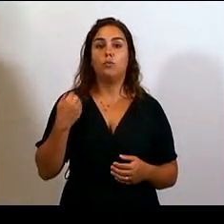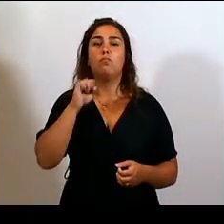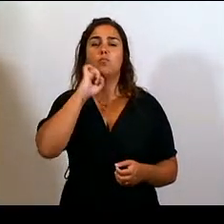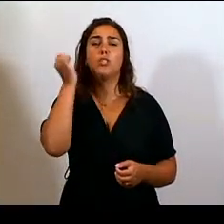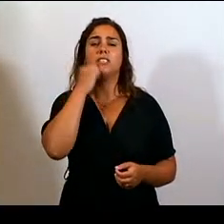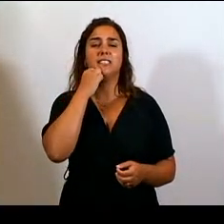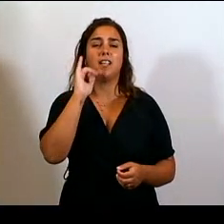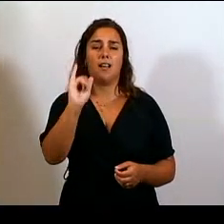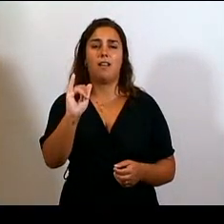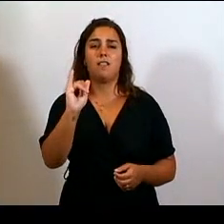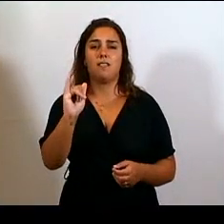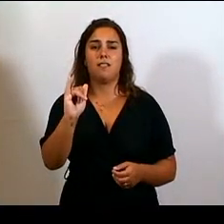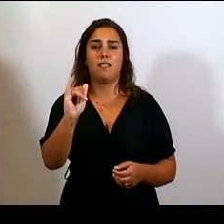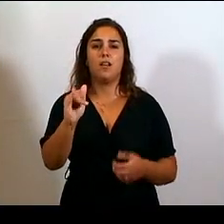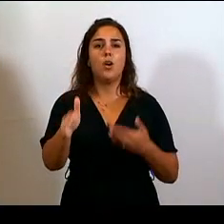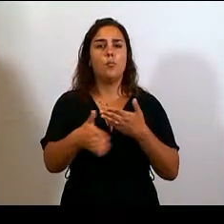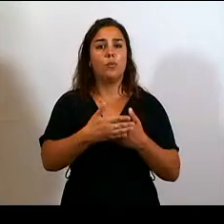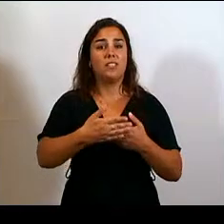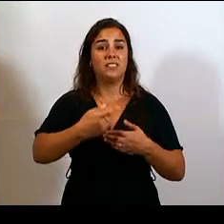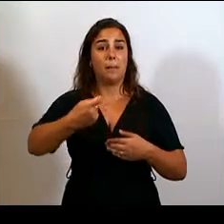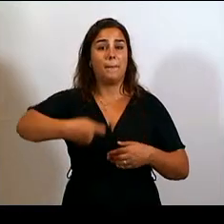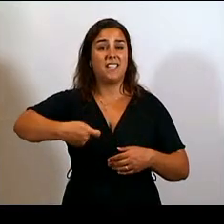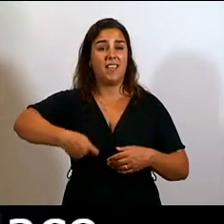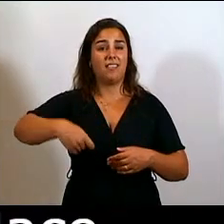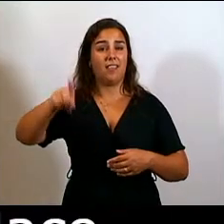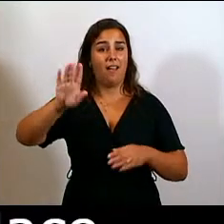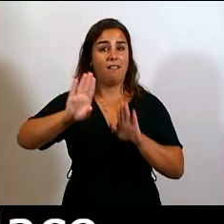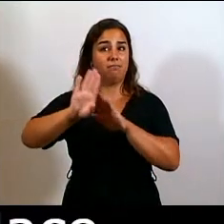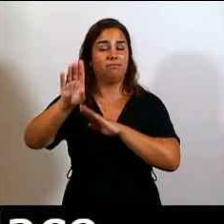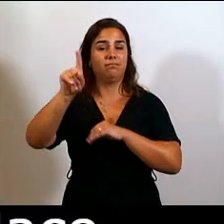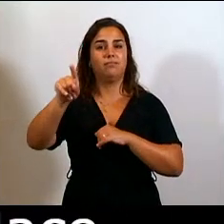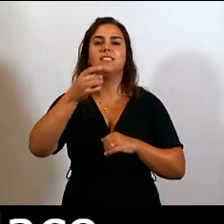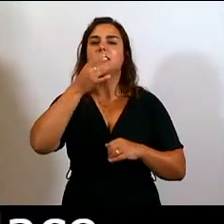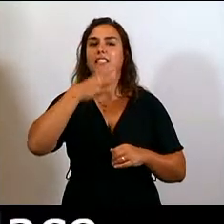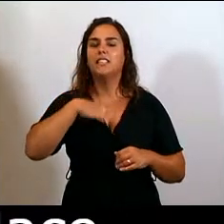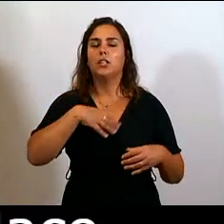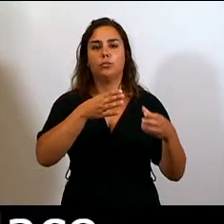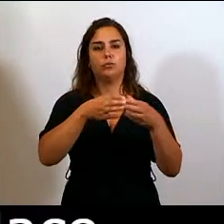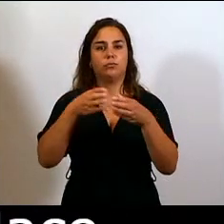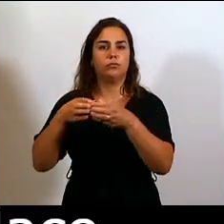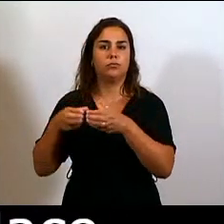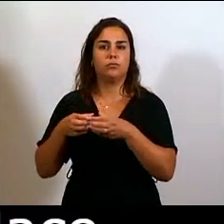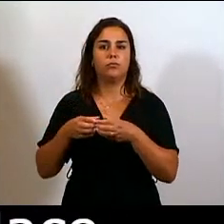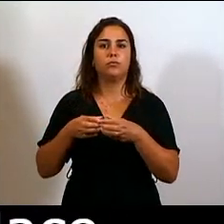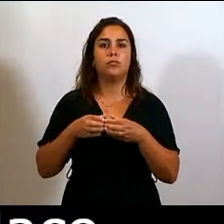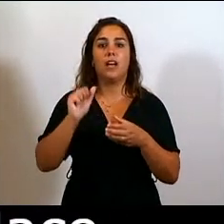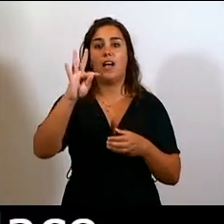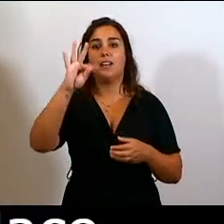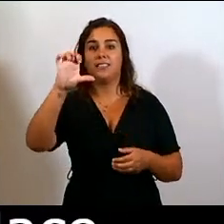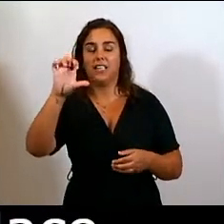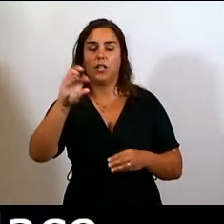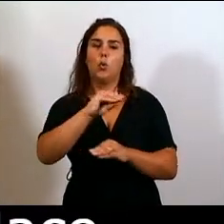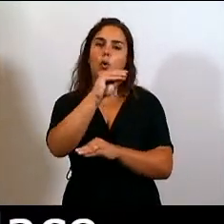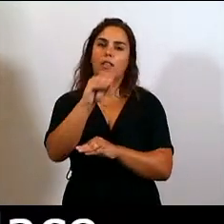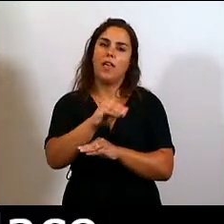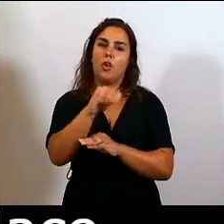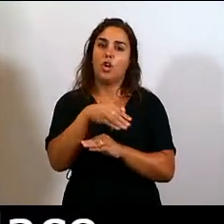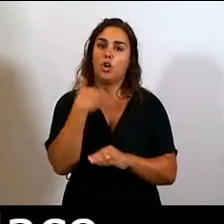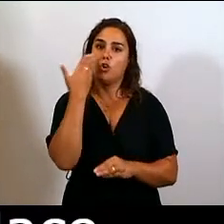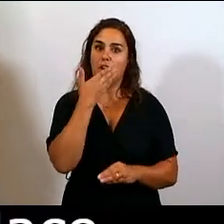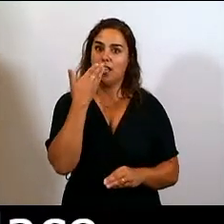protesta a las puertas de Presidenta por parte de los colectivos de las ATE, de los cuidadores de los